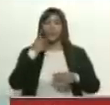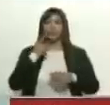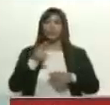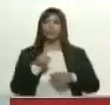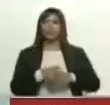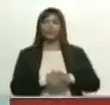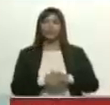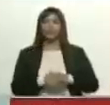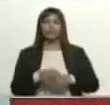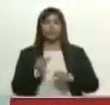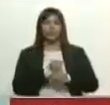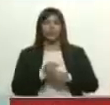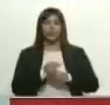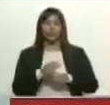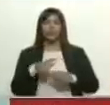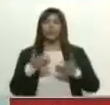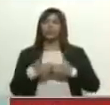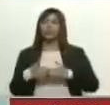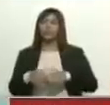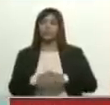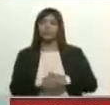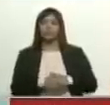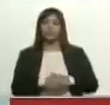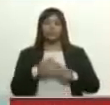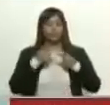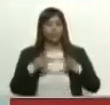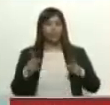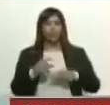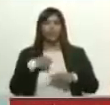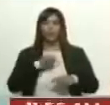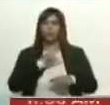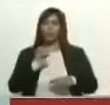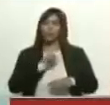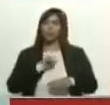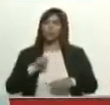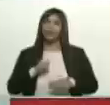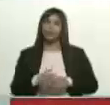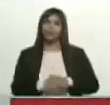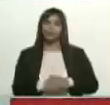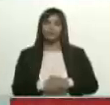son trabajadores de una empresa pública o privada.